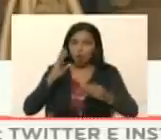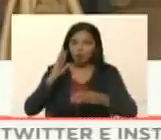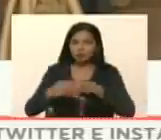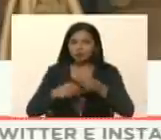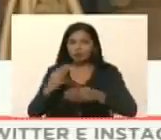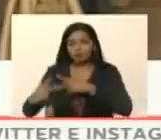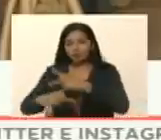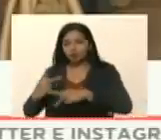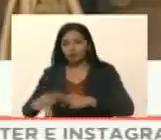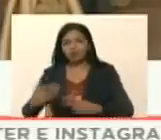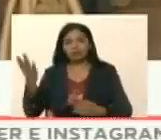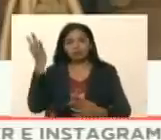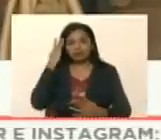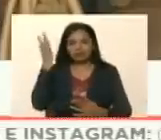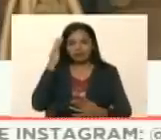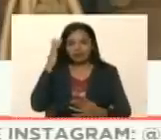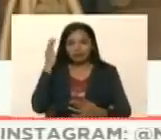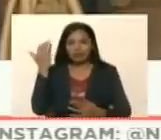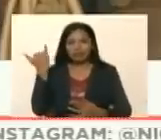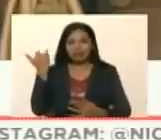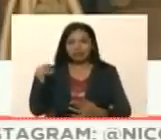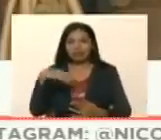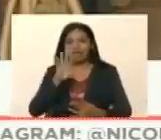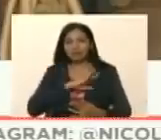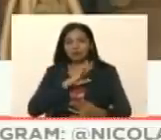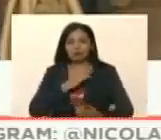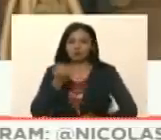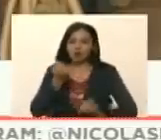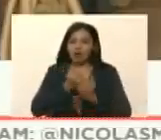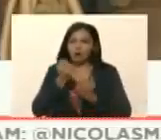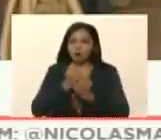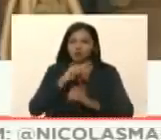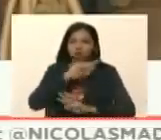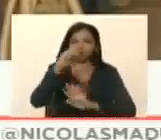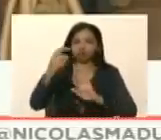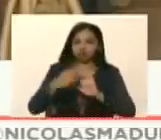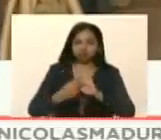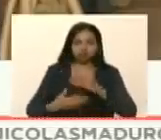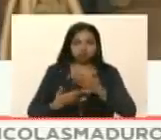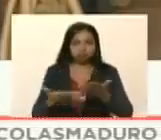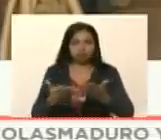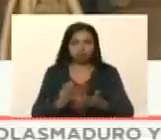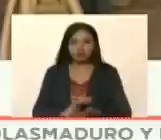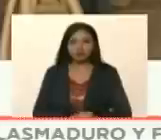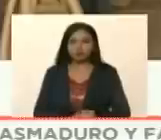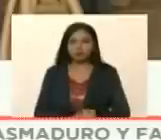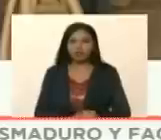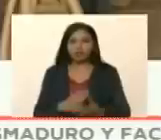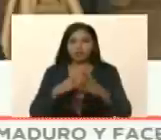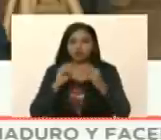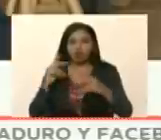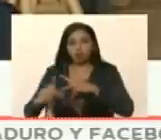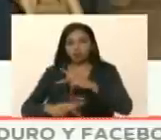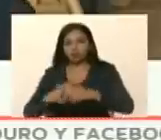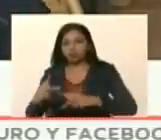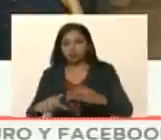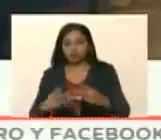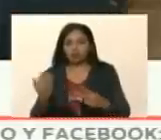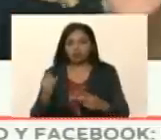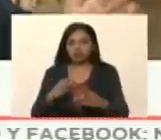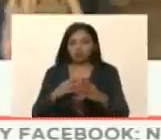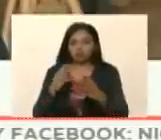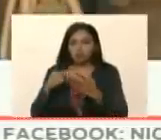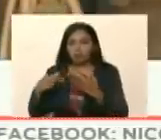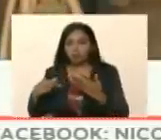país sepan que cuentan con nuestro apoyo total para los procesos productivos de todos los